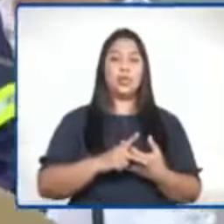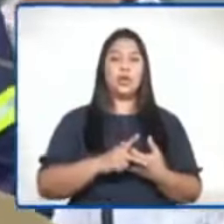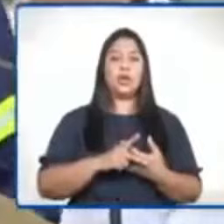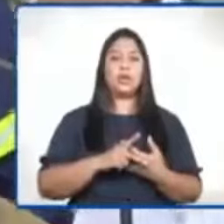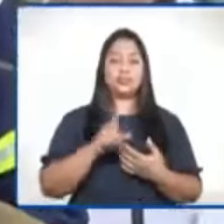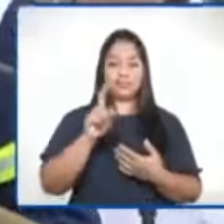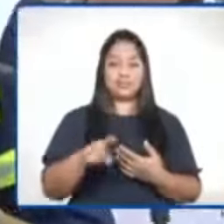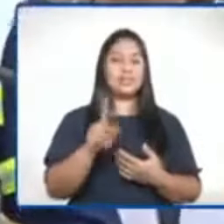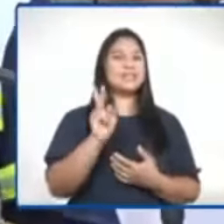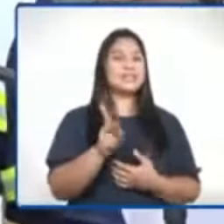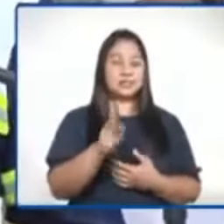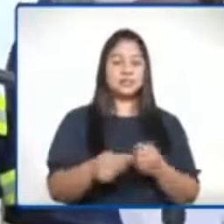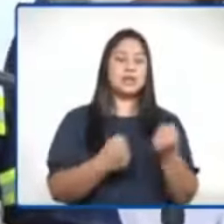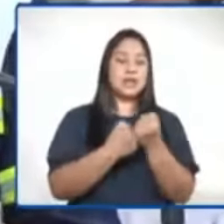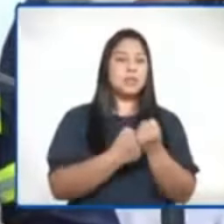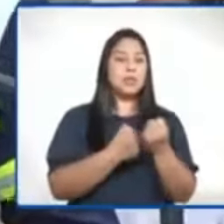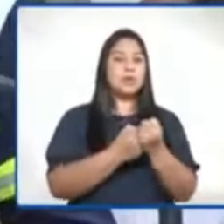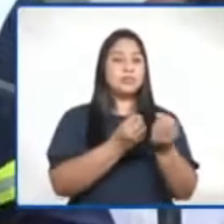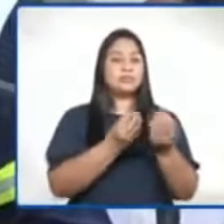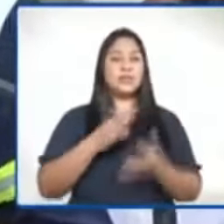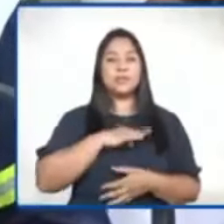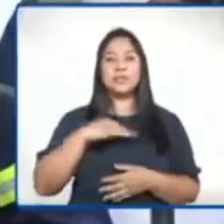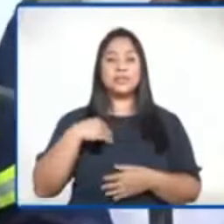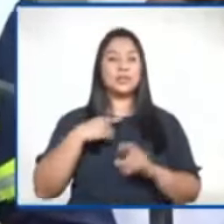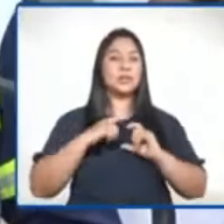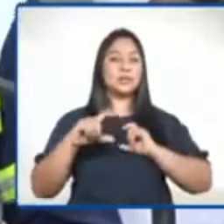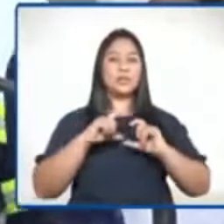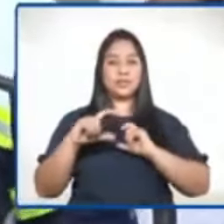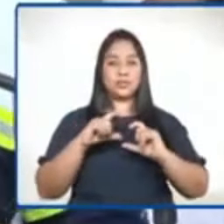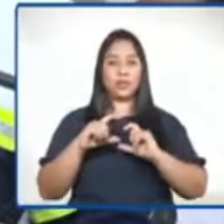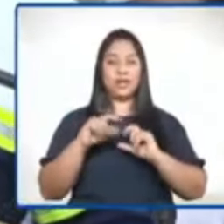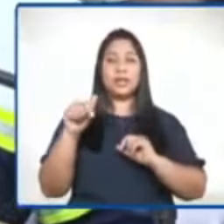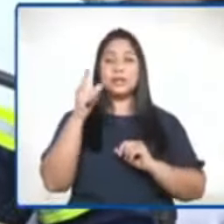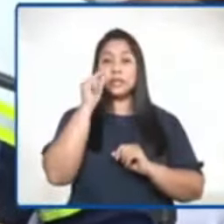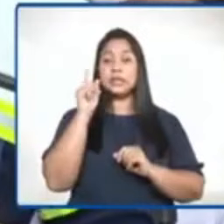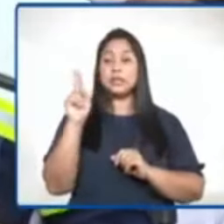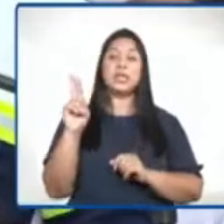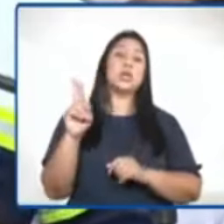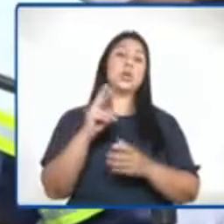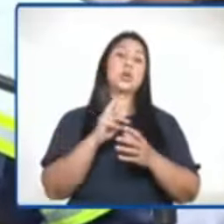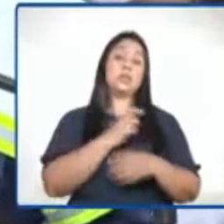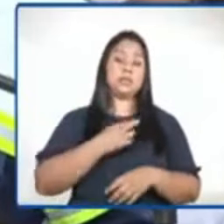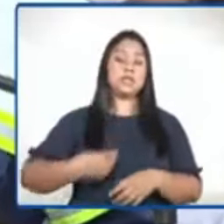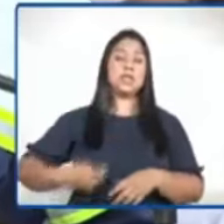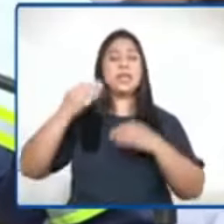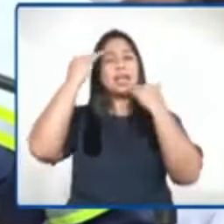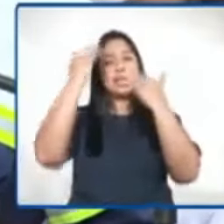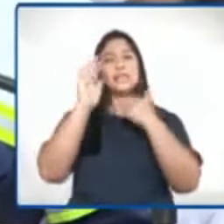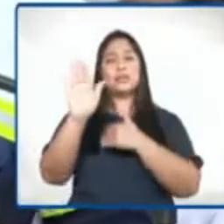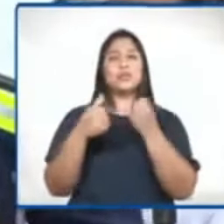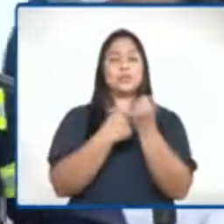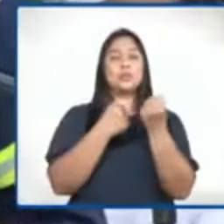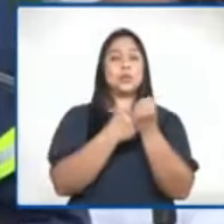apoyo incondicional que hemos tenido en el Ministerio de Comunicaciones del señor presidente de la República. Gracias, presidente, por todo su